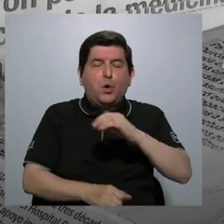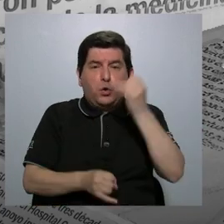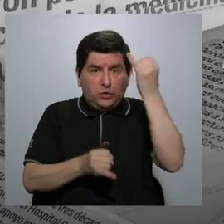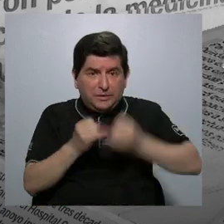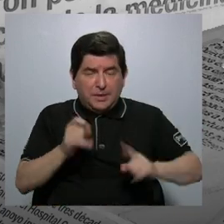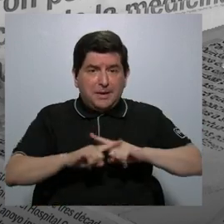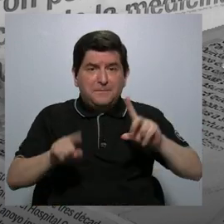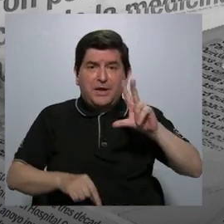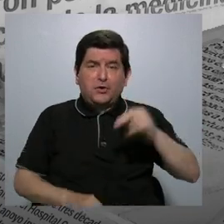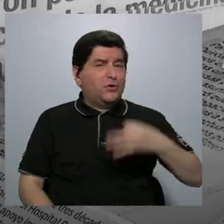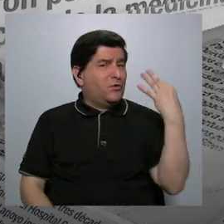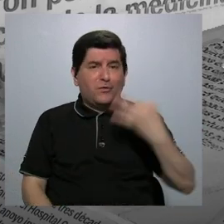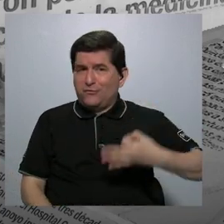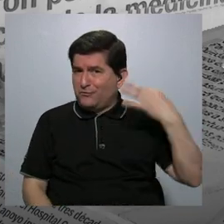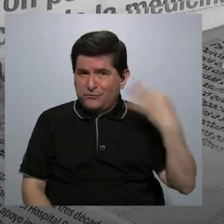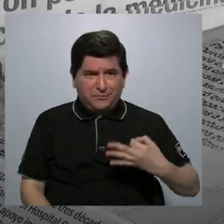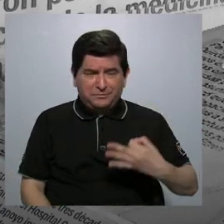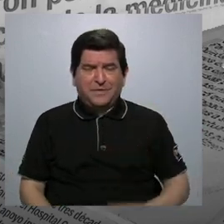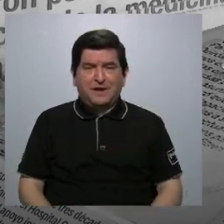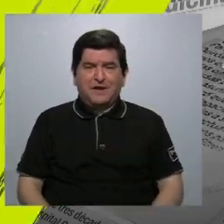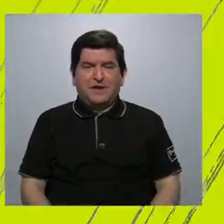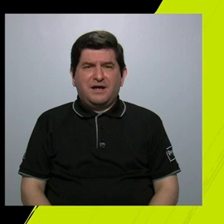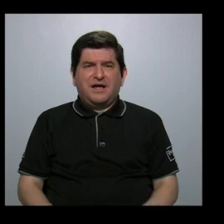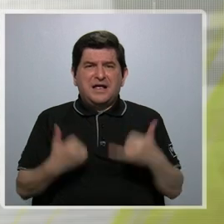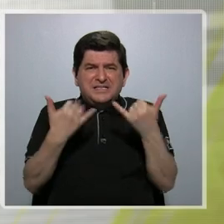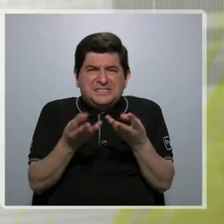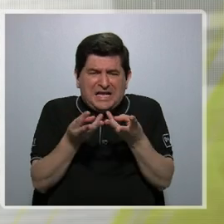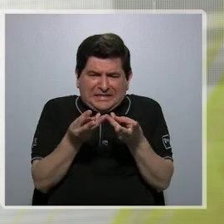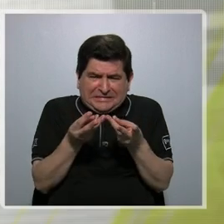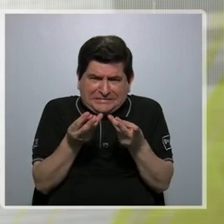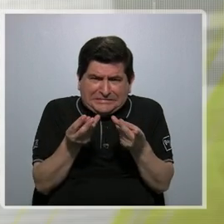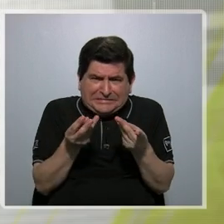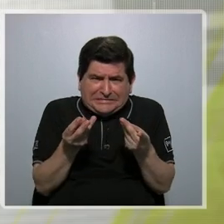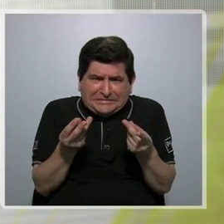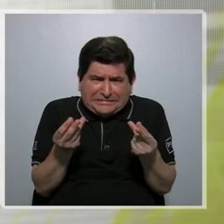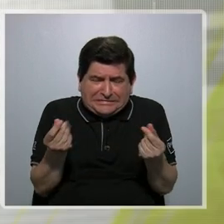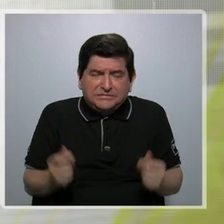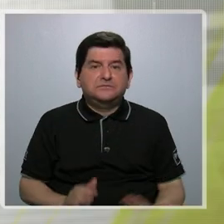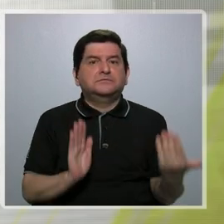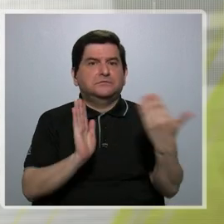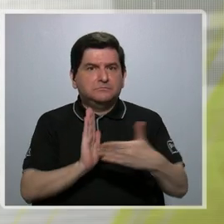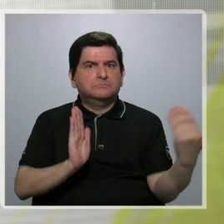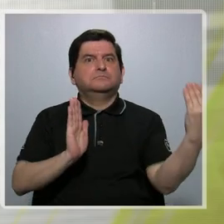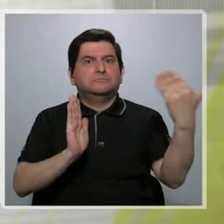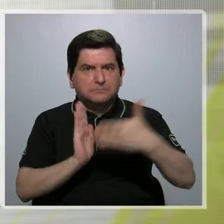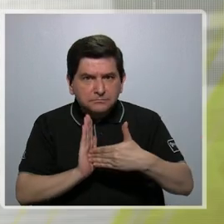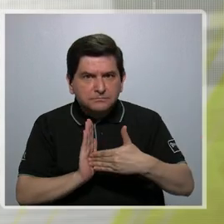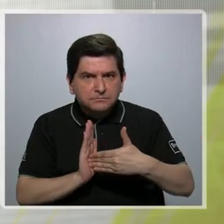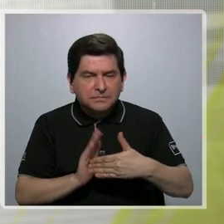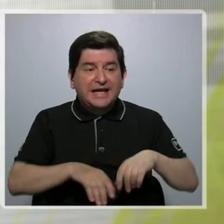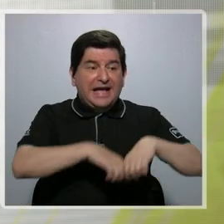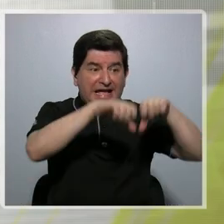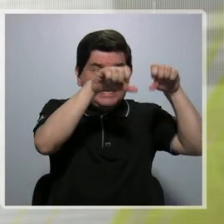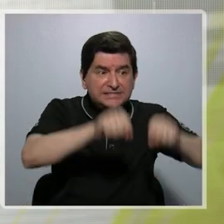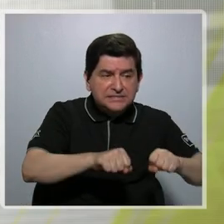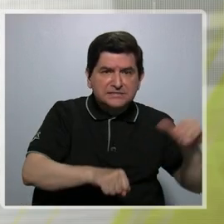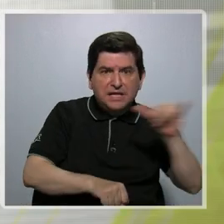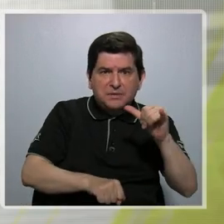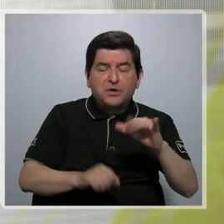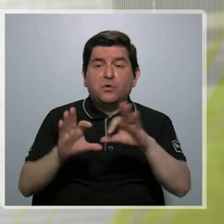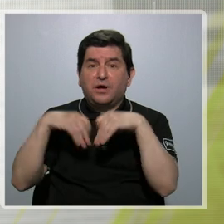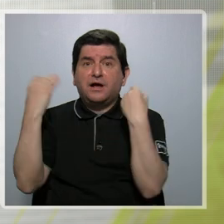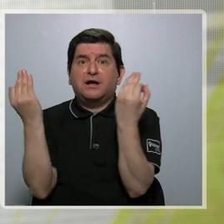pero no se han podido formalizar, que ya han caído en deterioro. O sea, en realidad la afectación es al sistema, pero también a